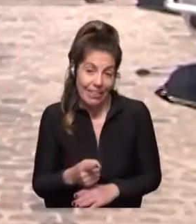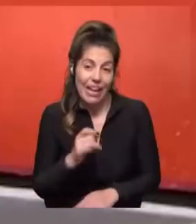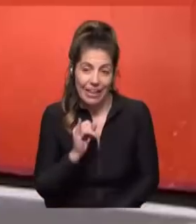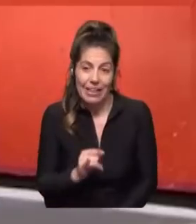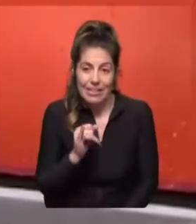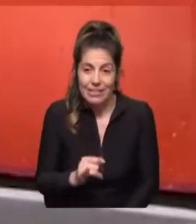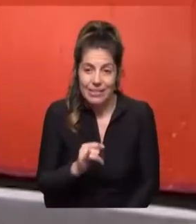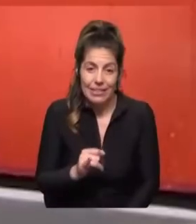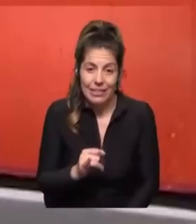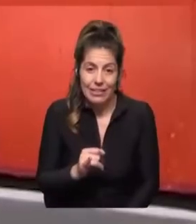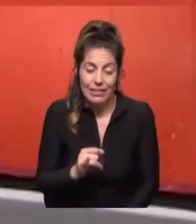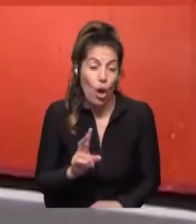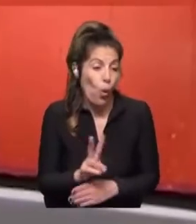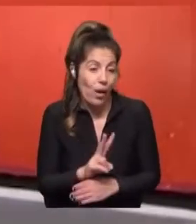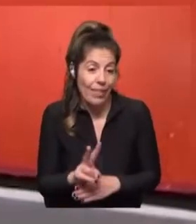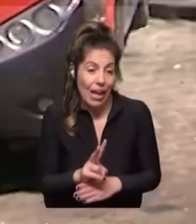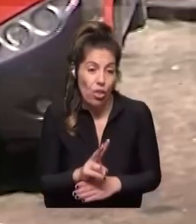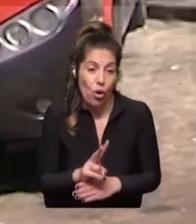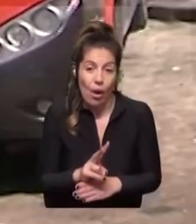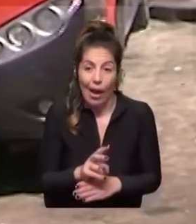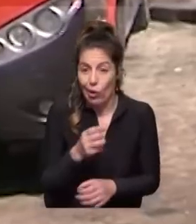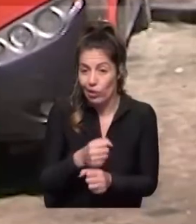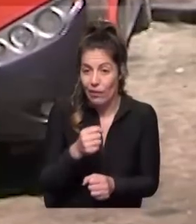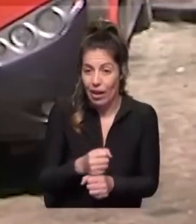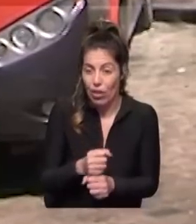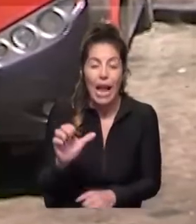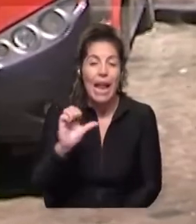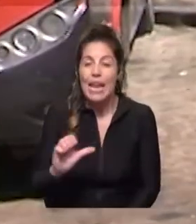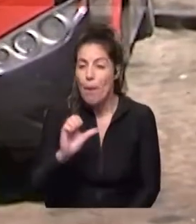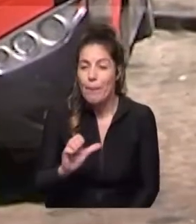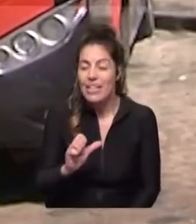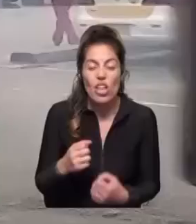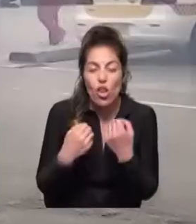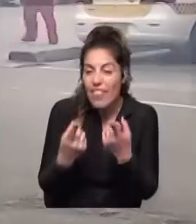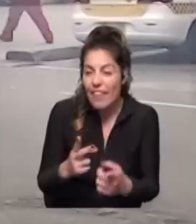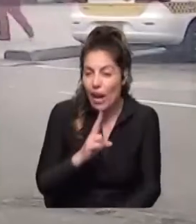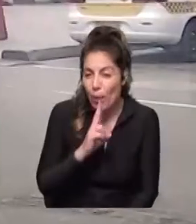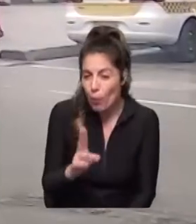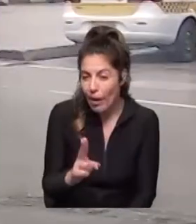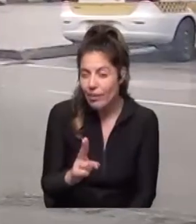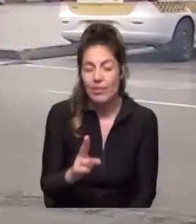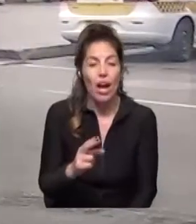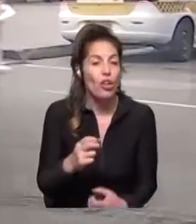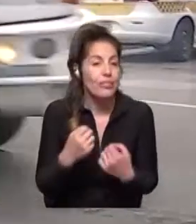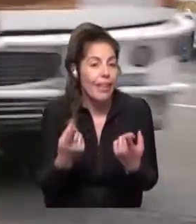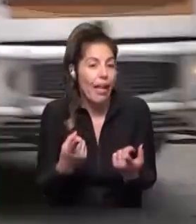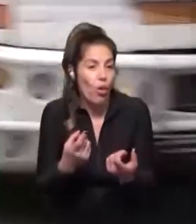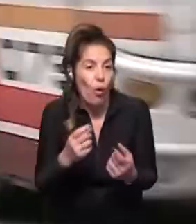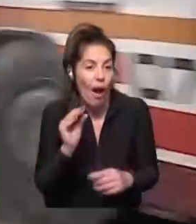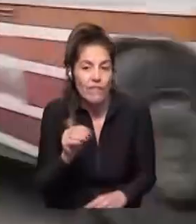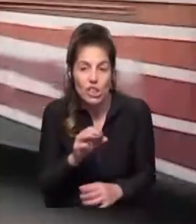de resguardo sobre los trabajadores no la empresa directamente no les ha dado respuesta no les ha brindado ningún tipo de comunicación